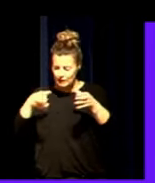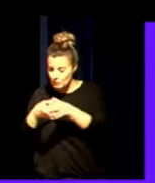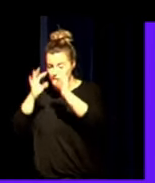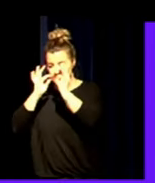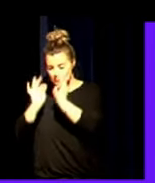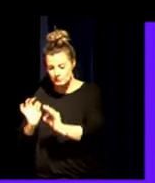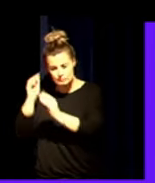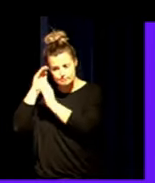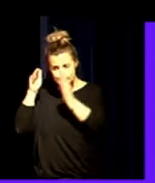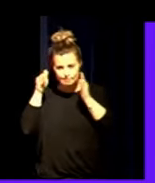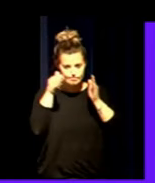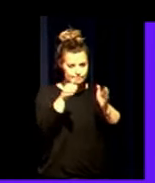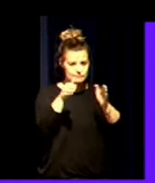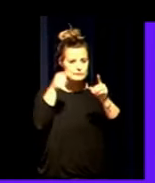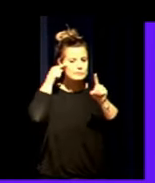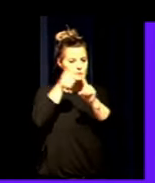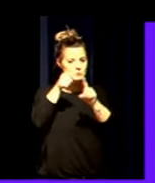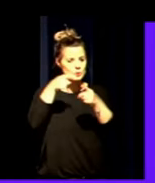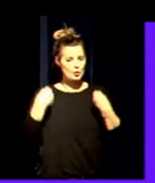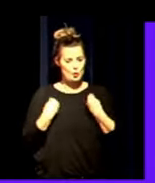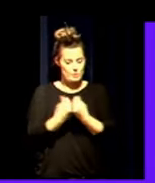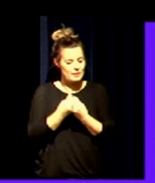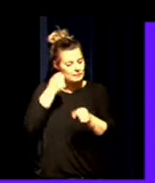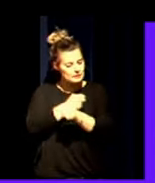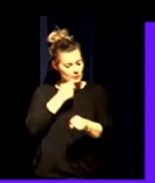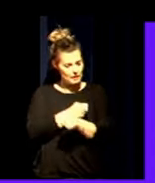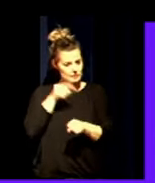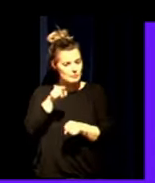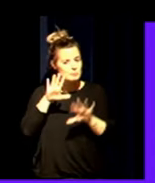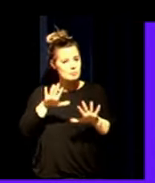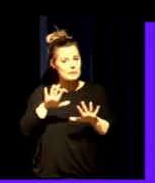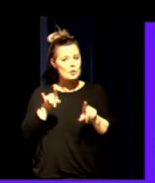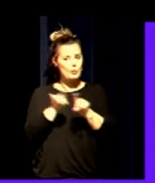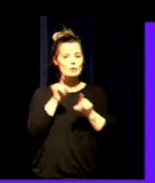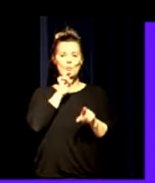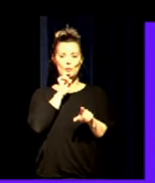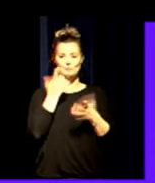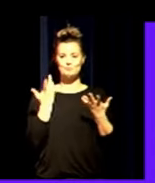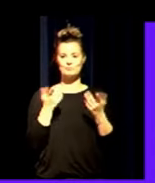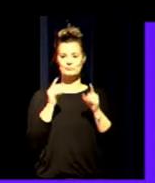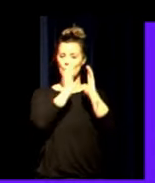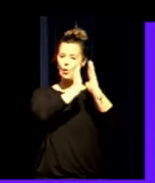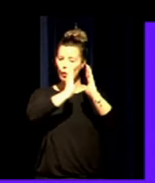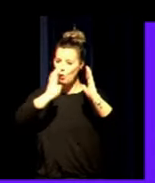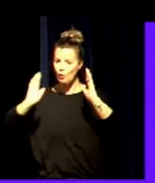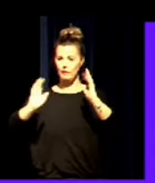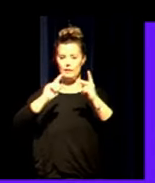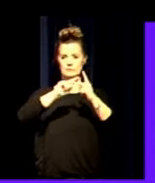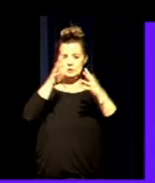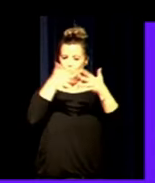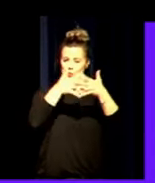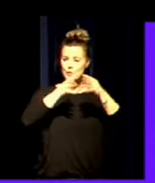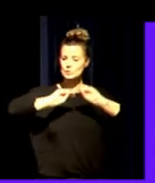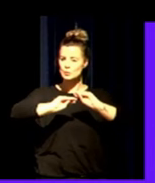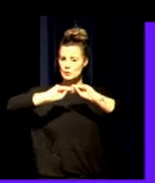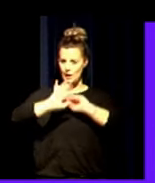a trabajar la convivencia de forma estructurada, de forma profesional, de forma estudiada. Los